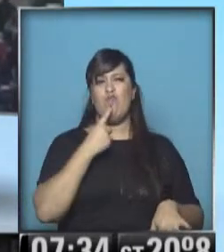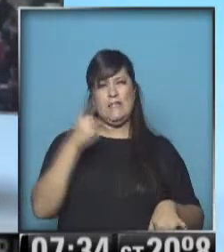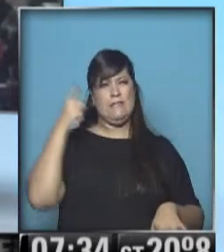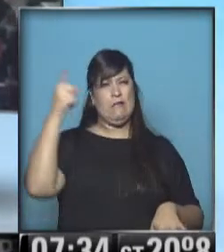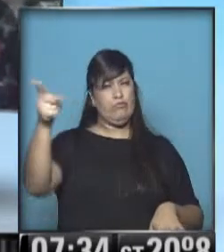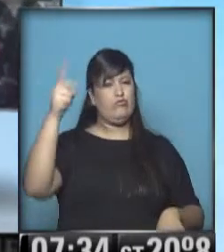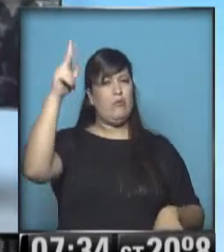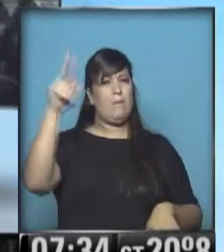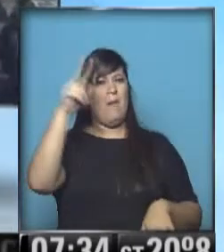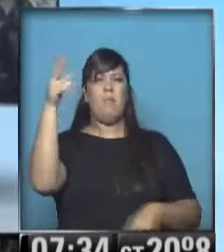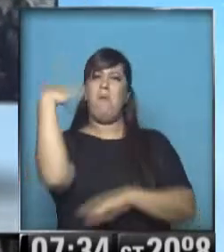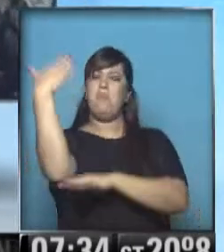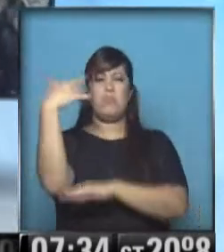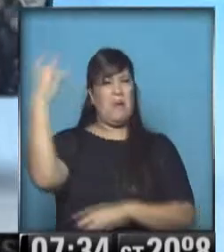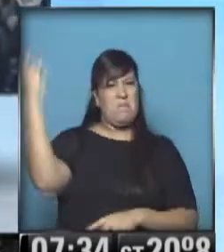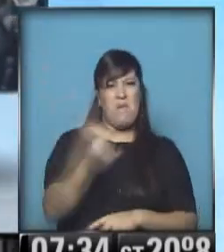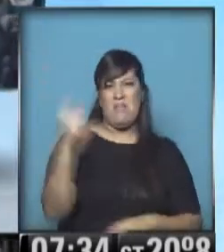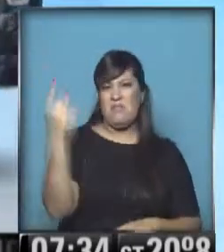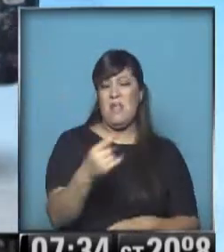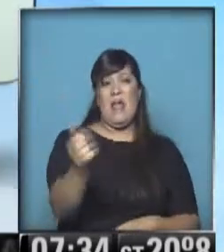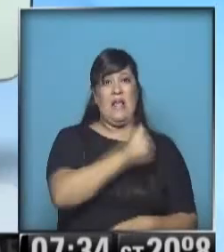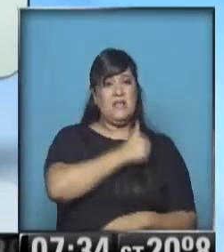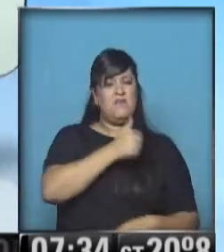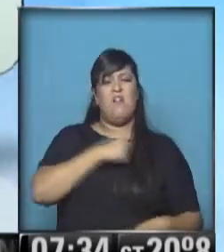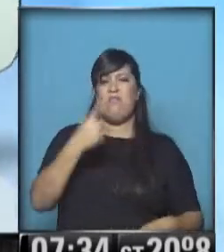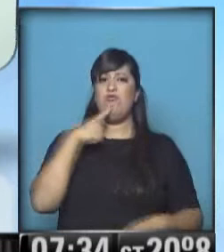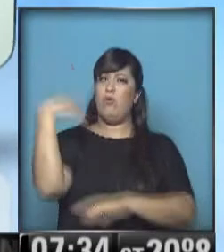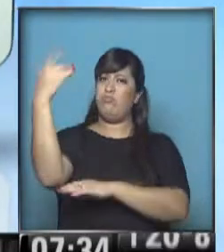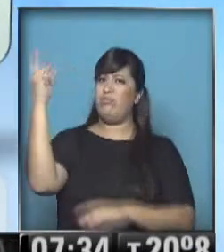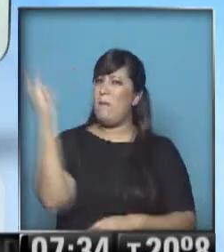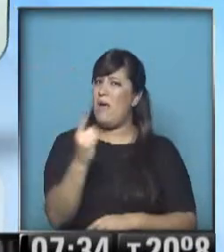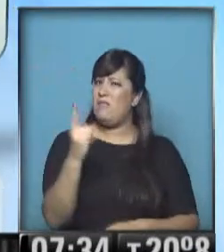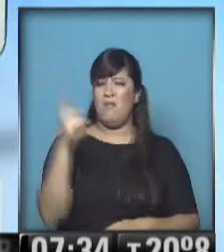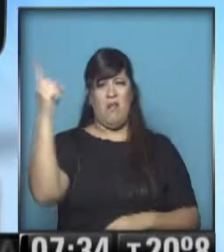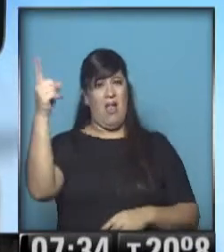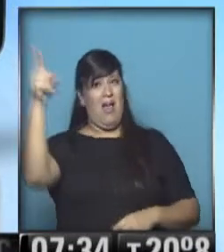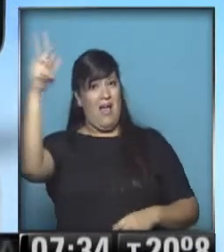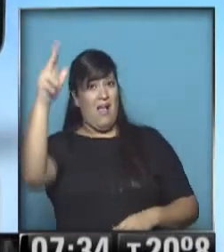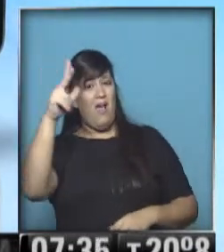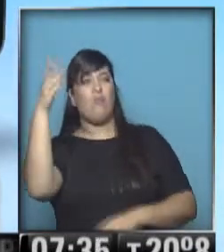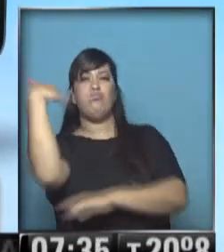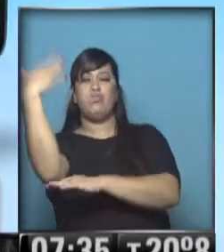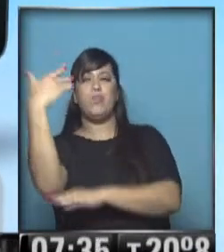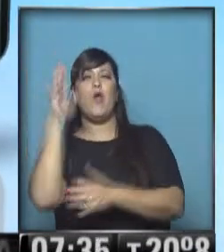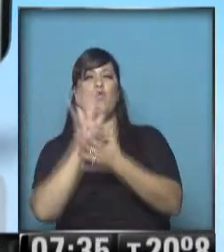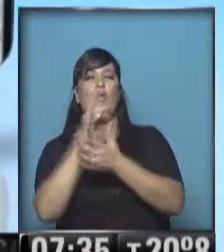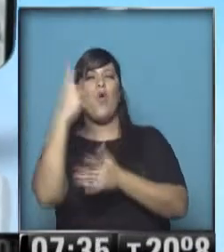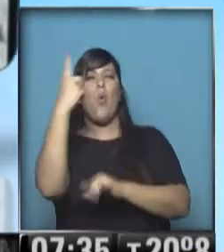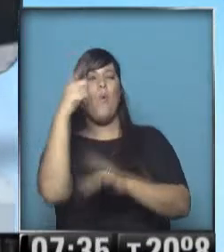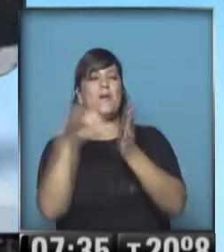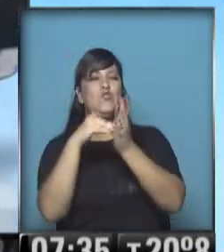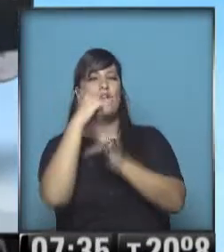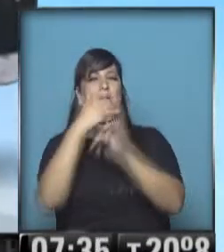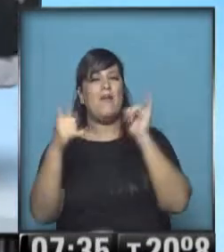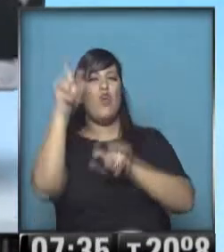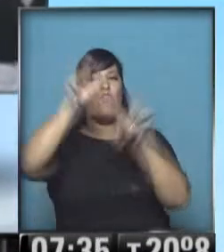El canciller turco repudió las palabras de Francisco, quien recordó como un genocidio la matanza de más de 1,5 millones de